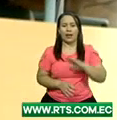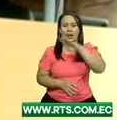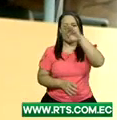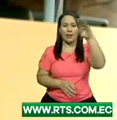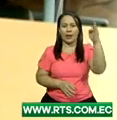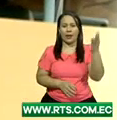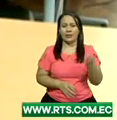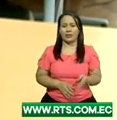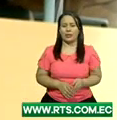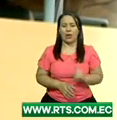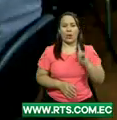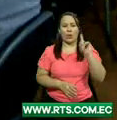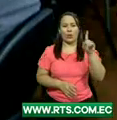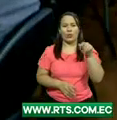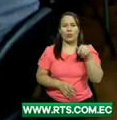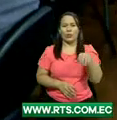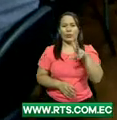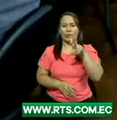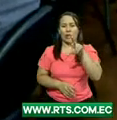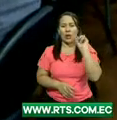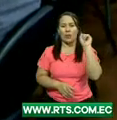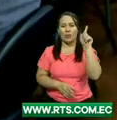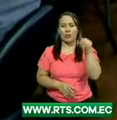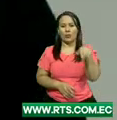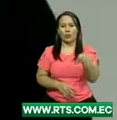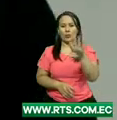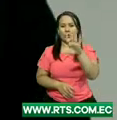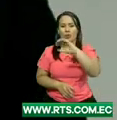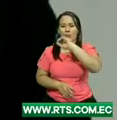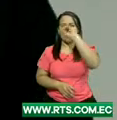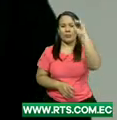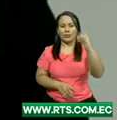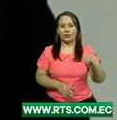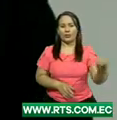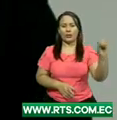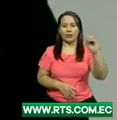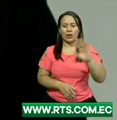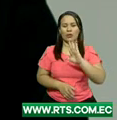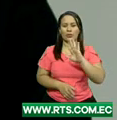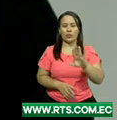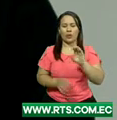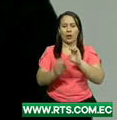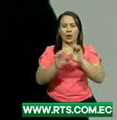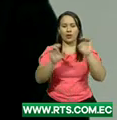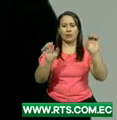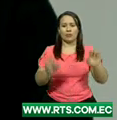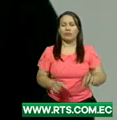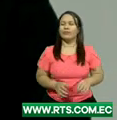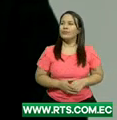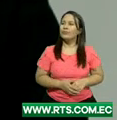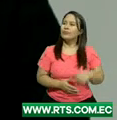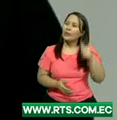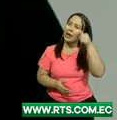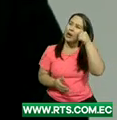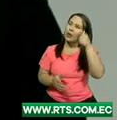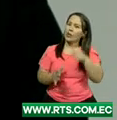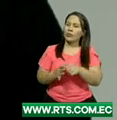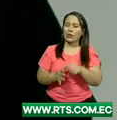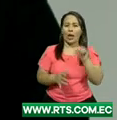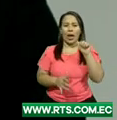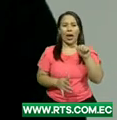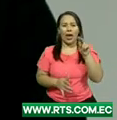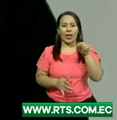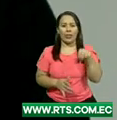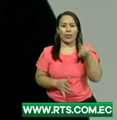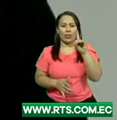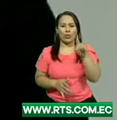iba del 1.3 al 1.5 por ciento o de ver si tiene un sistema que se llama si mal no me recuerdo a la memoria andrews ese